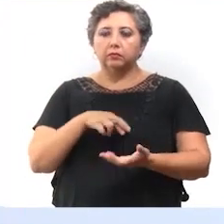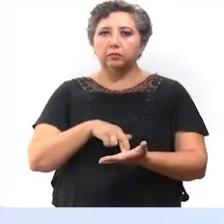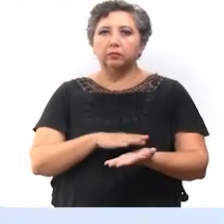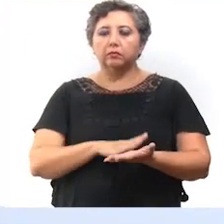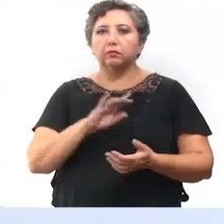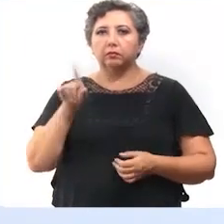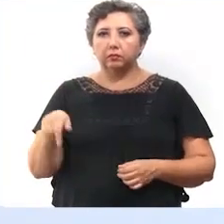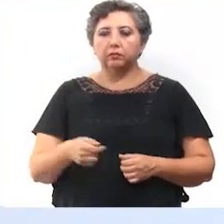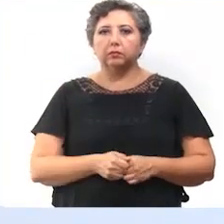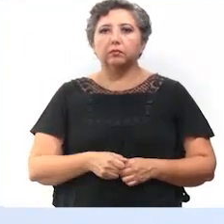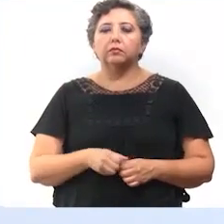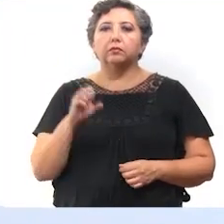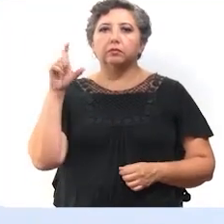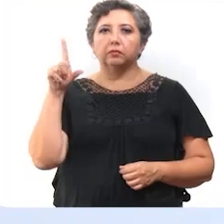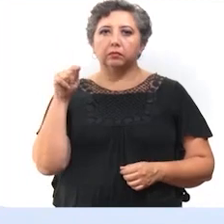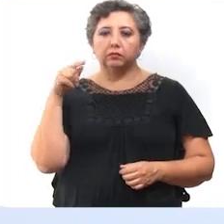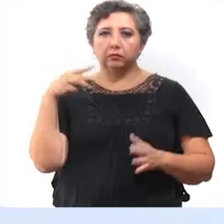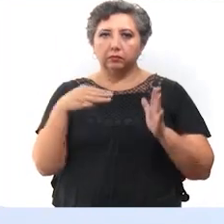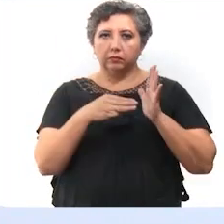contagios registrados, que es